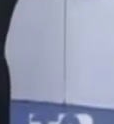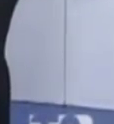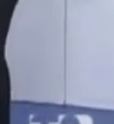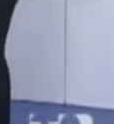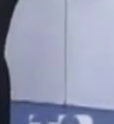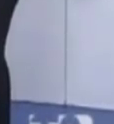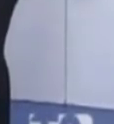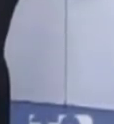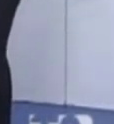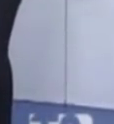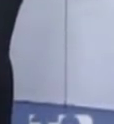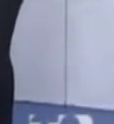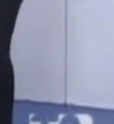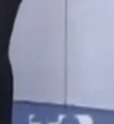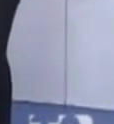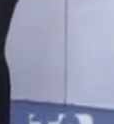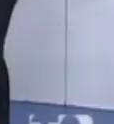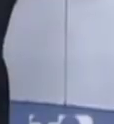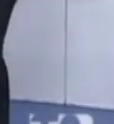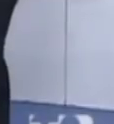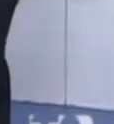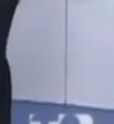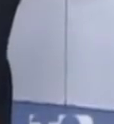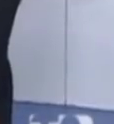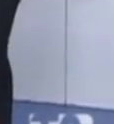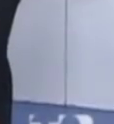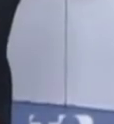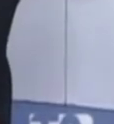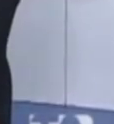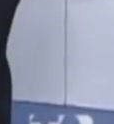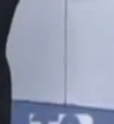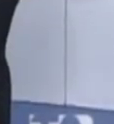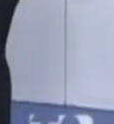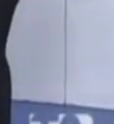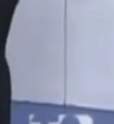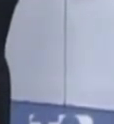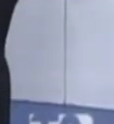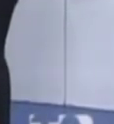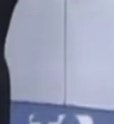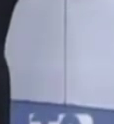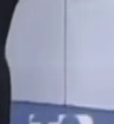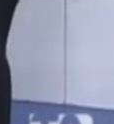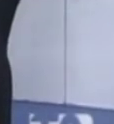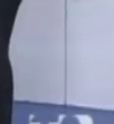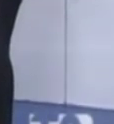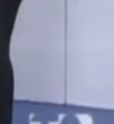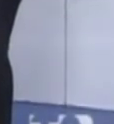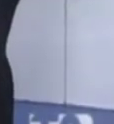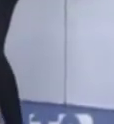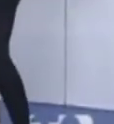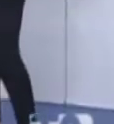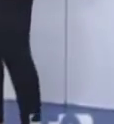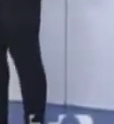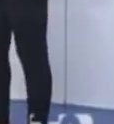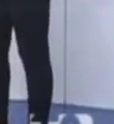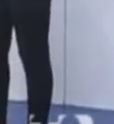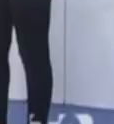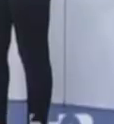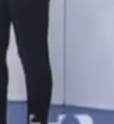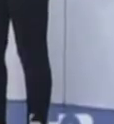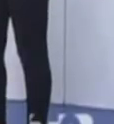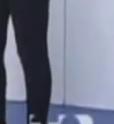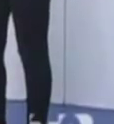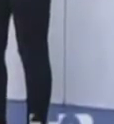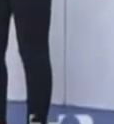también por ser parte de todas estas actividades que durante todo el año estamos realizando para resaltar nuestras tradiciones. Eso es lo principal. Oye, Helen, está